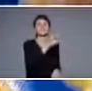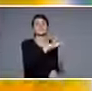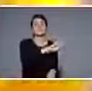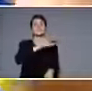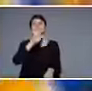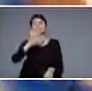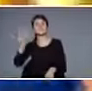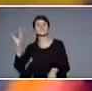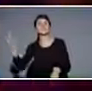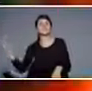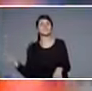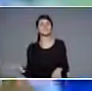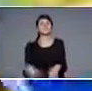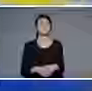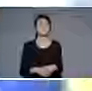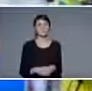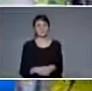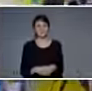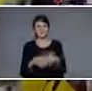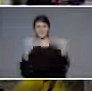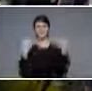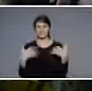sí, sí, sí, sí, sí.